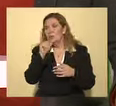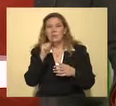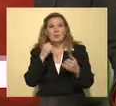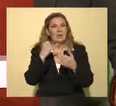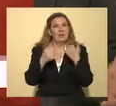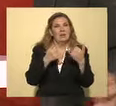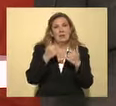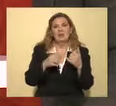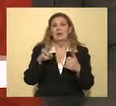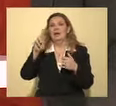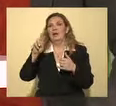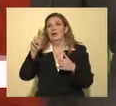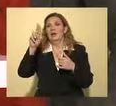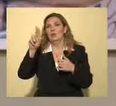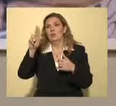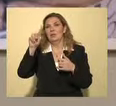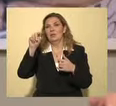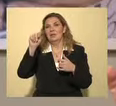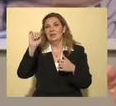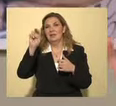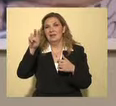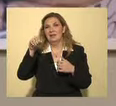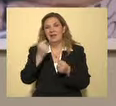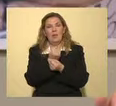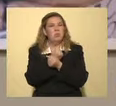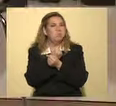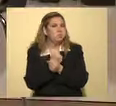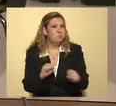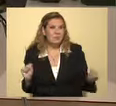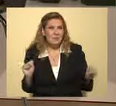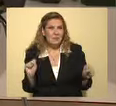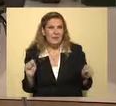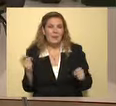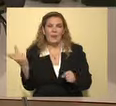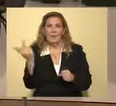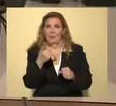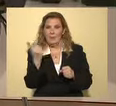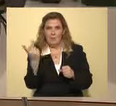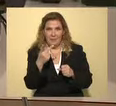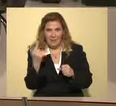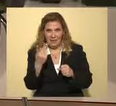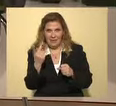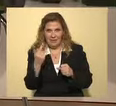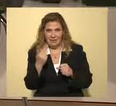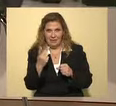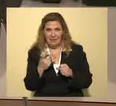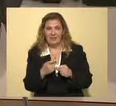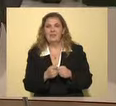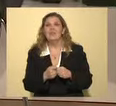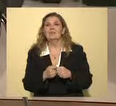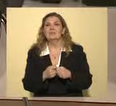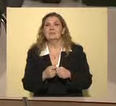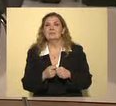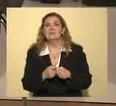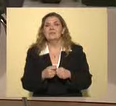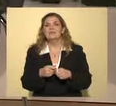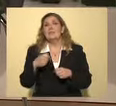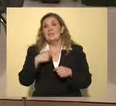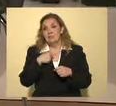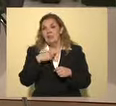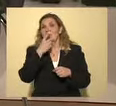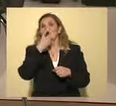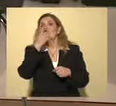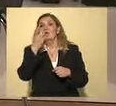llama rutina. Sí. Entonces, triste. El aburrimiento de las parejas, ¿ya ves, Edgar?, nace por la falta de espontaneidad. ¿Ya ves, es lo que yo le he